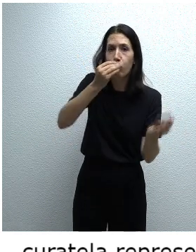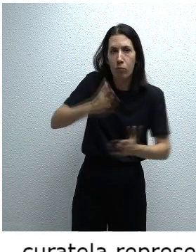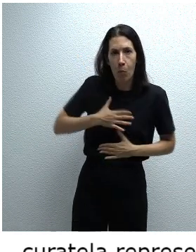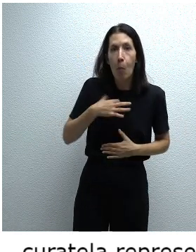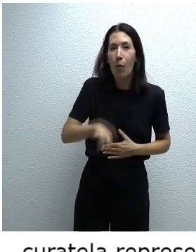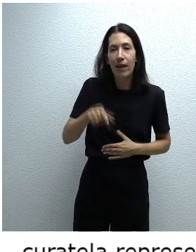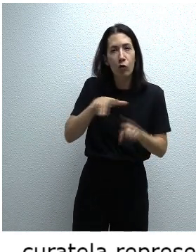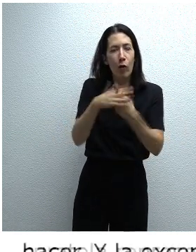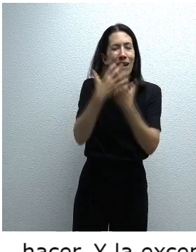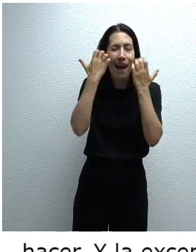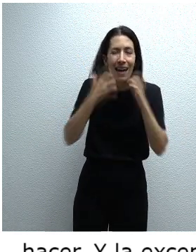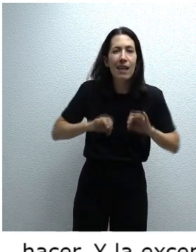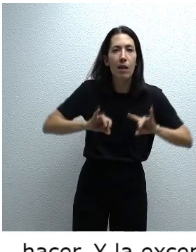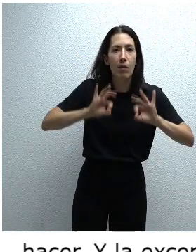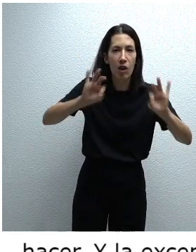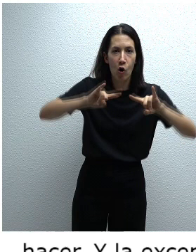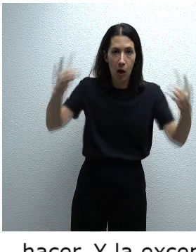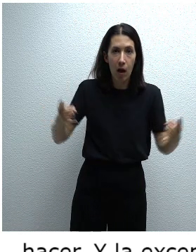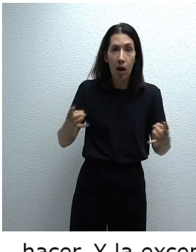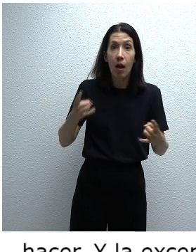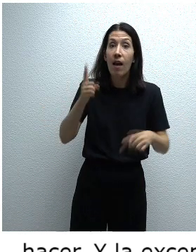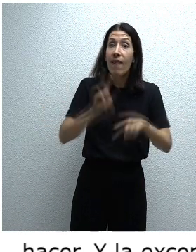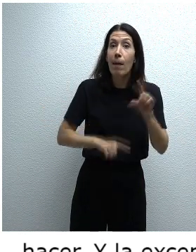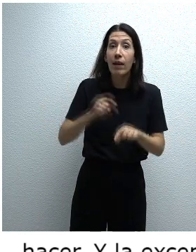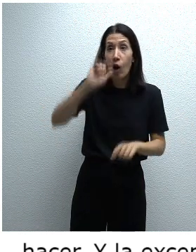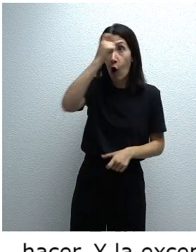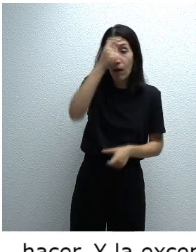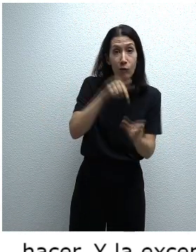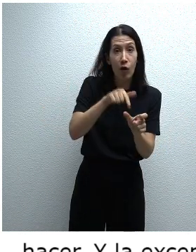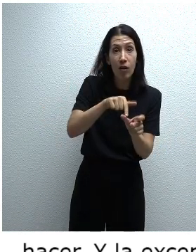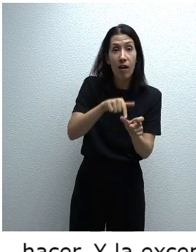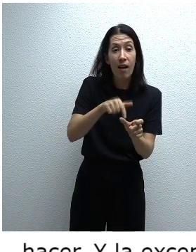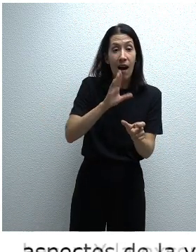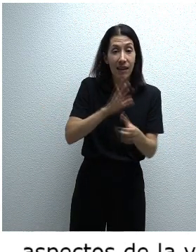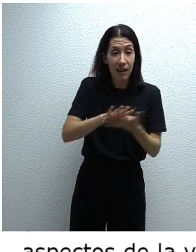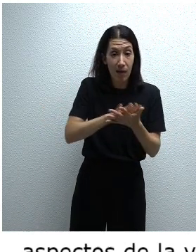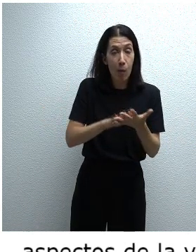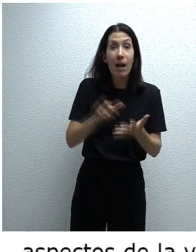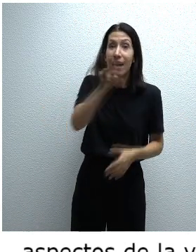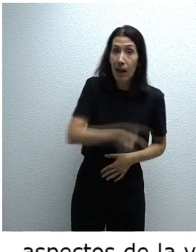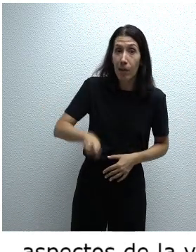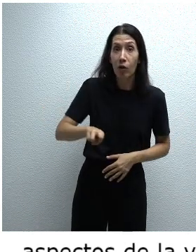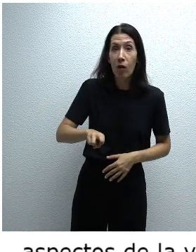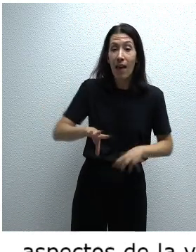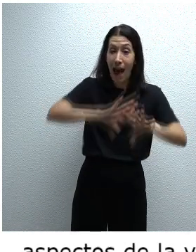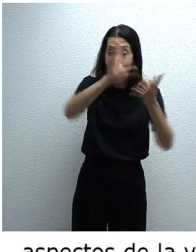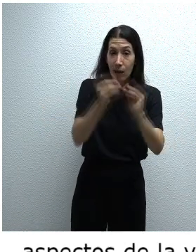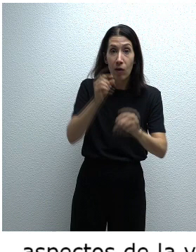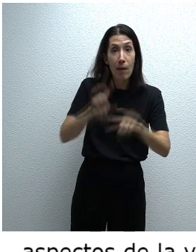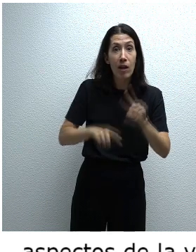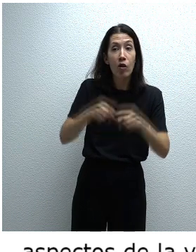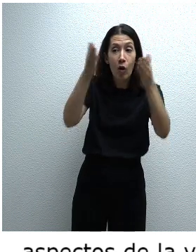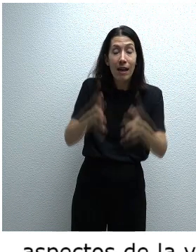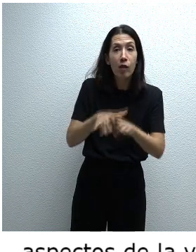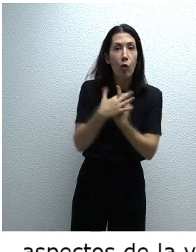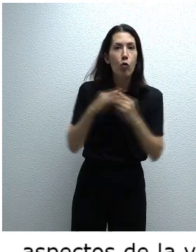Pero todo cabe dentro de ese baúl porque volvemos a la idea del traje a medida, pues por eso va a haber todas esas